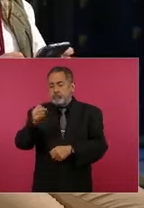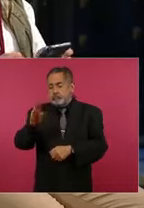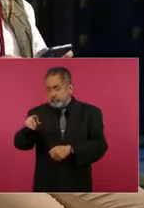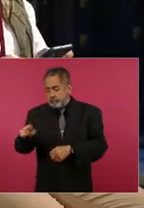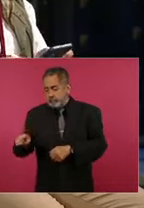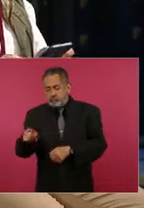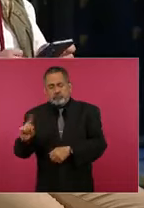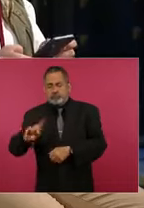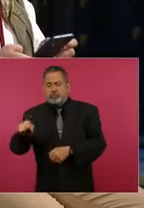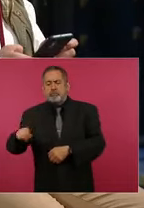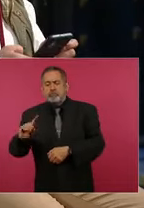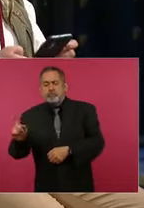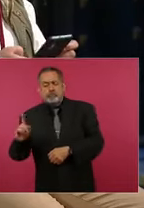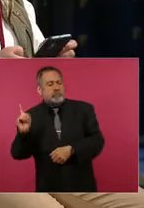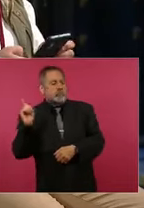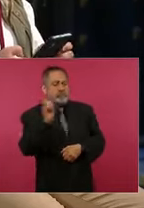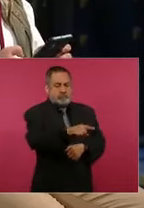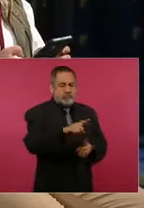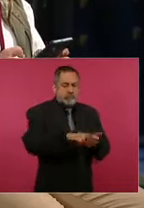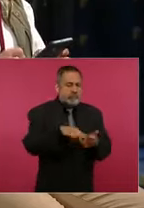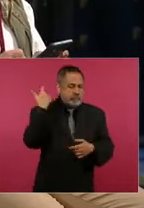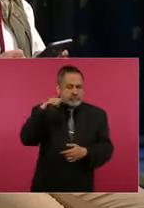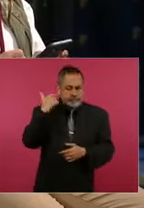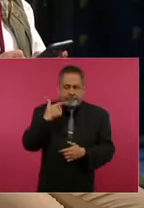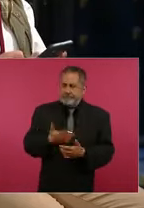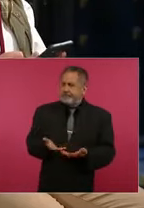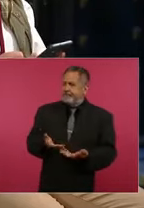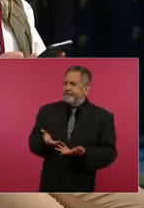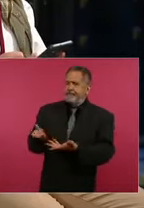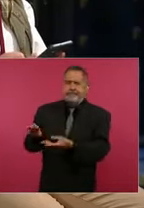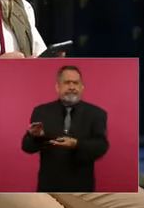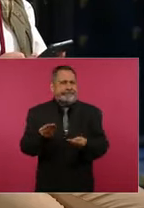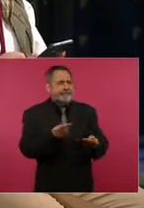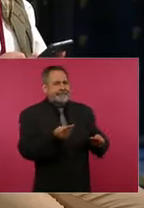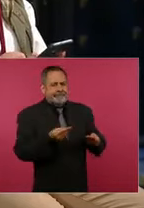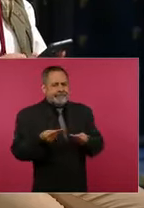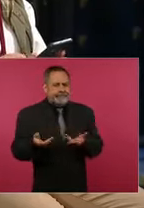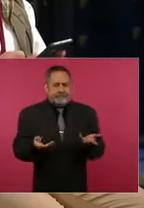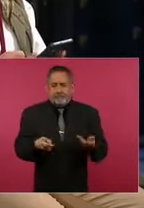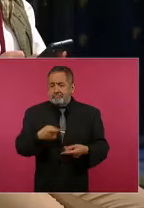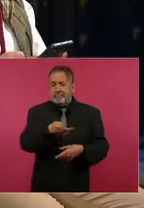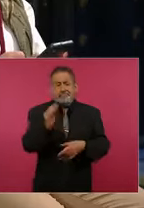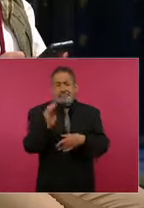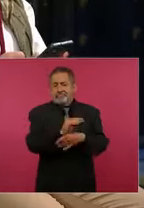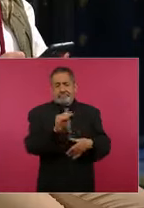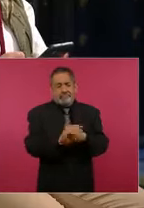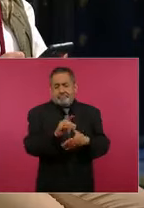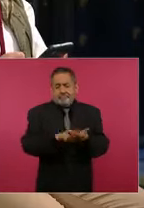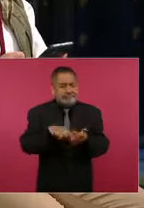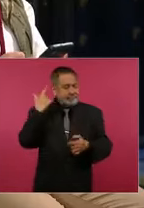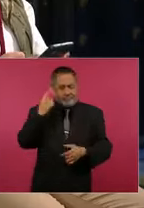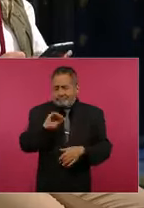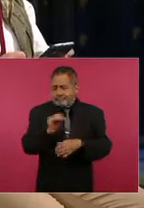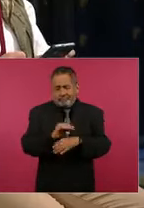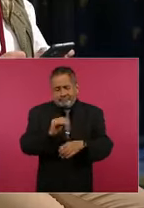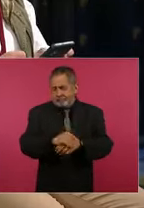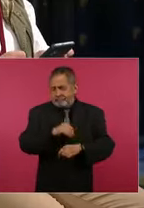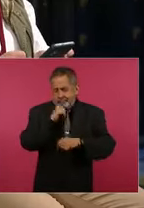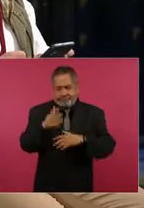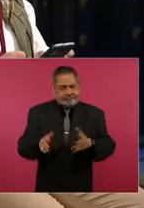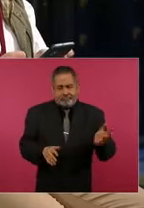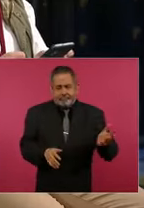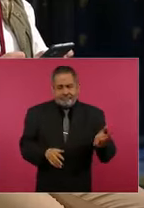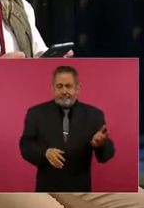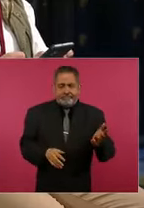regresaron a Guadalajara. Y allí en Guadalajara no les importa escucharlos, oírlos, tienen que